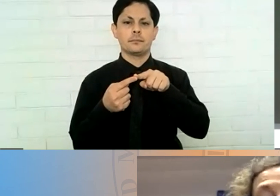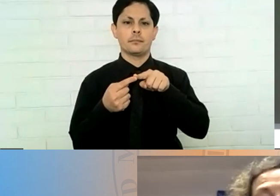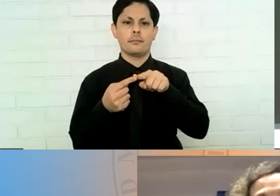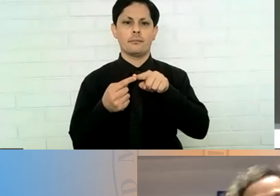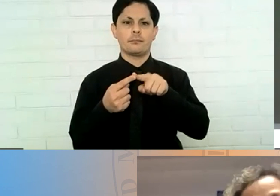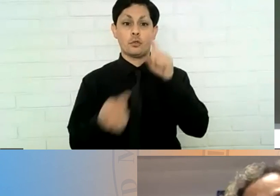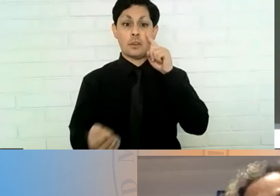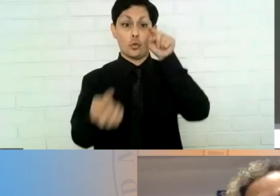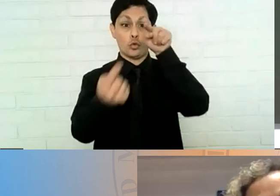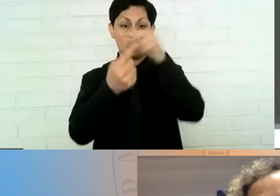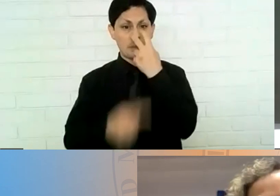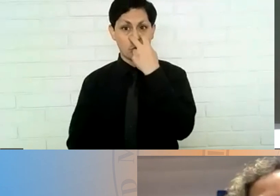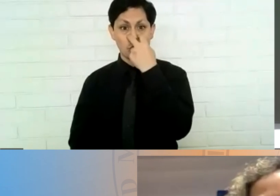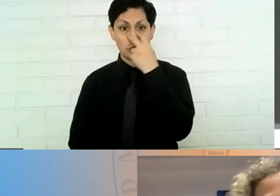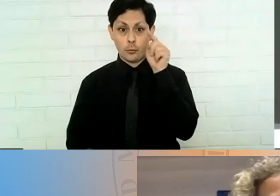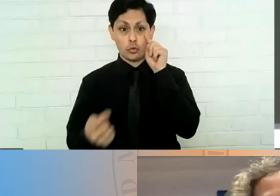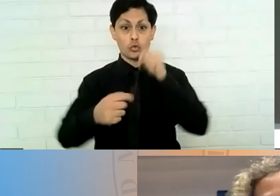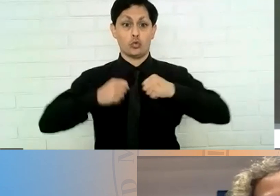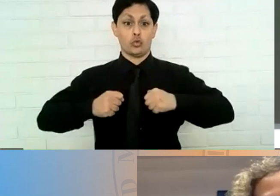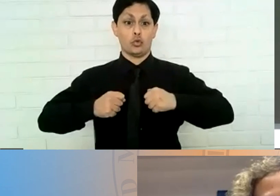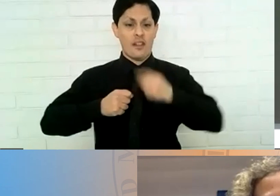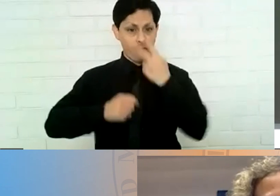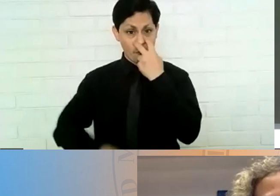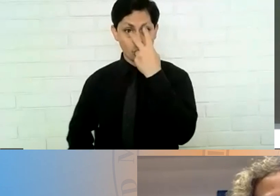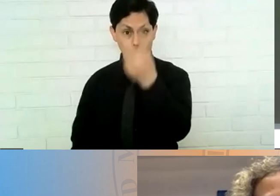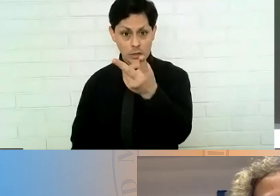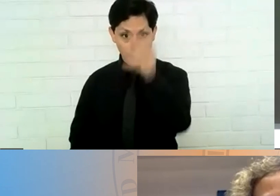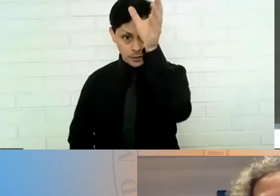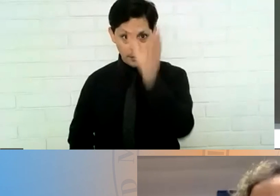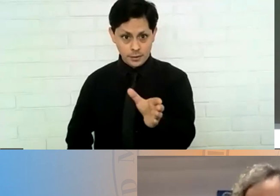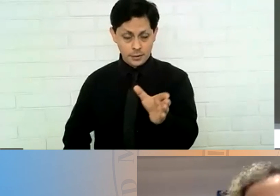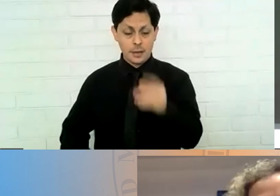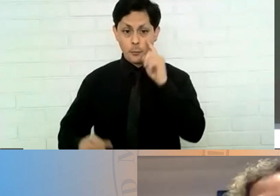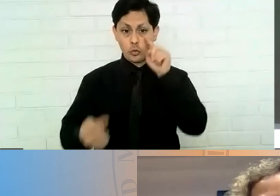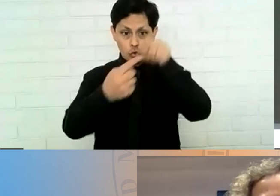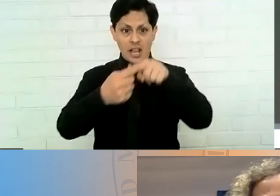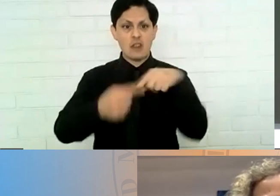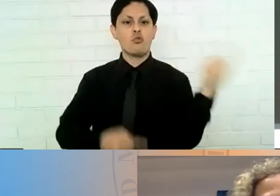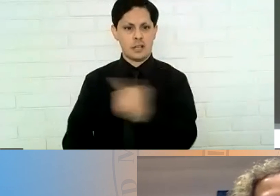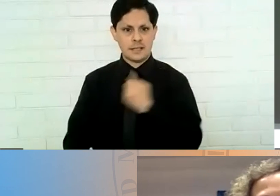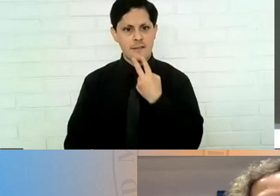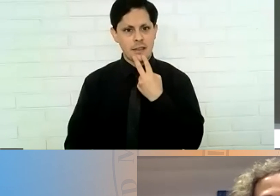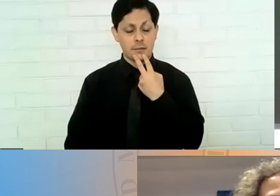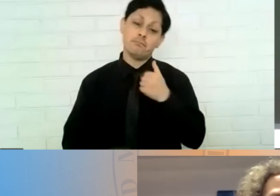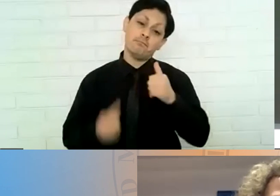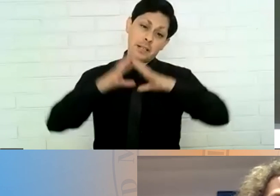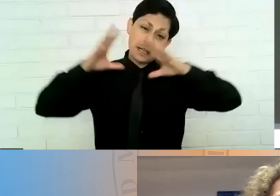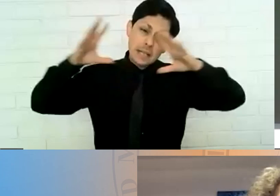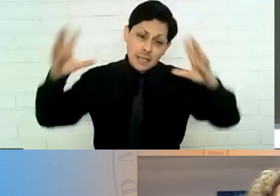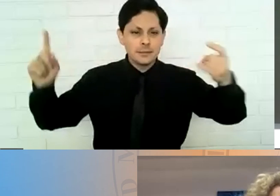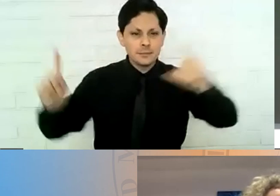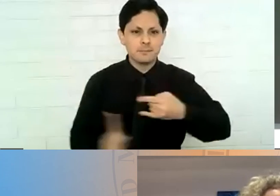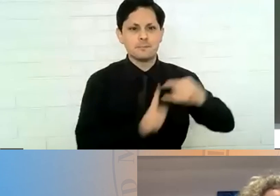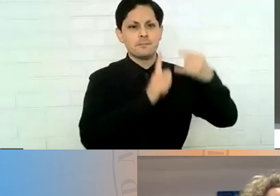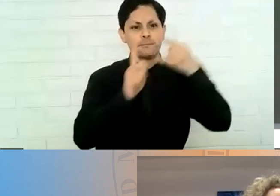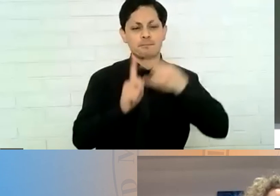postura frente a la vida, en definitiva. Así que eso, agradecerles nuevamente, y ha sido un tremendo encuentro que sin duda podríamos continuarlo